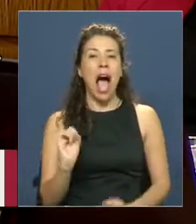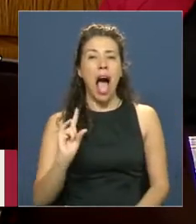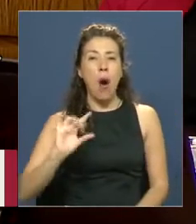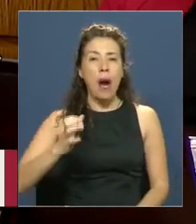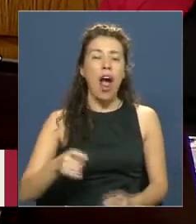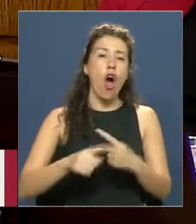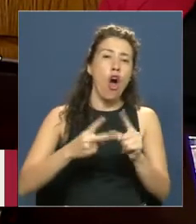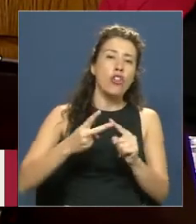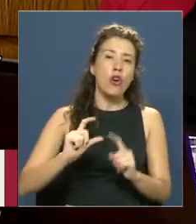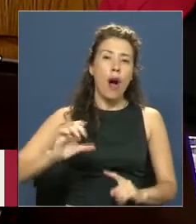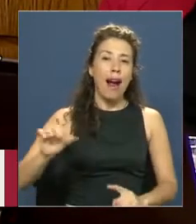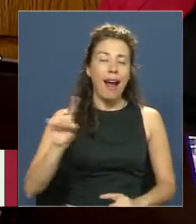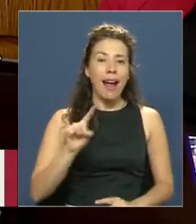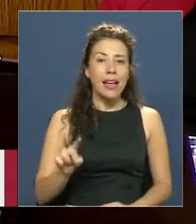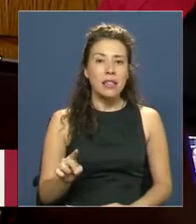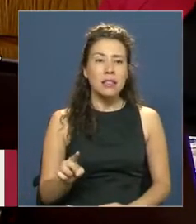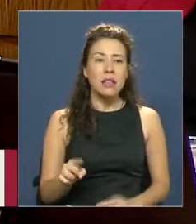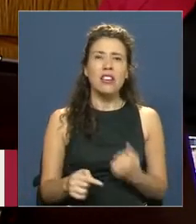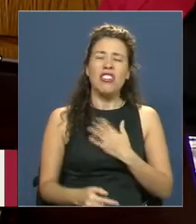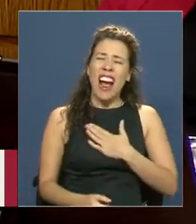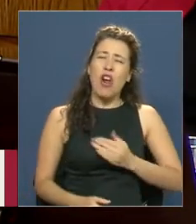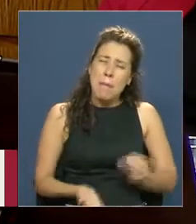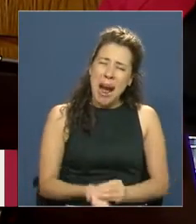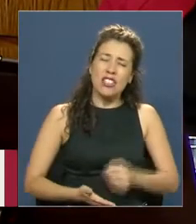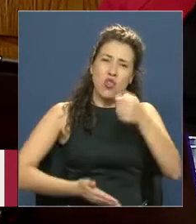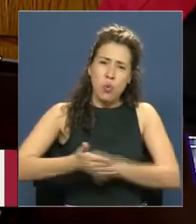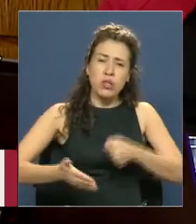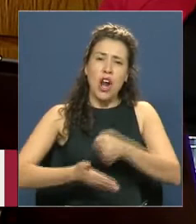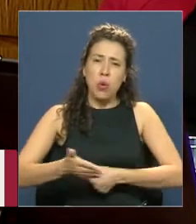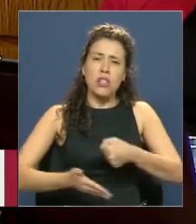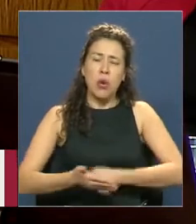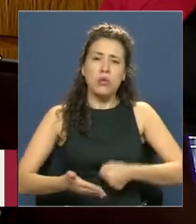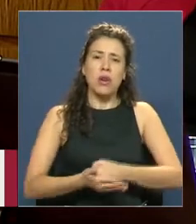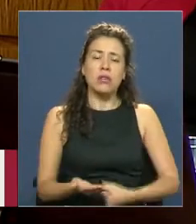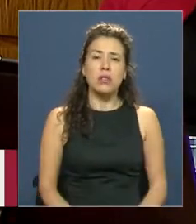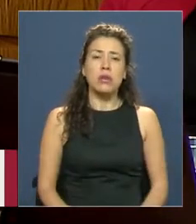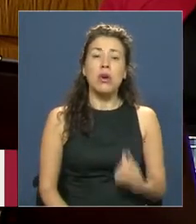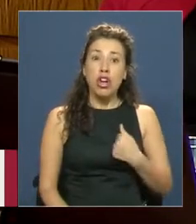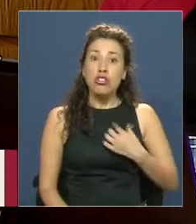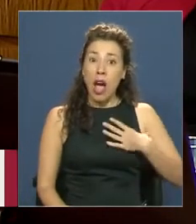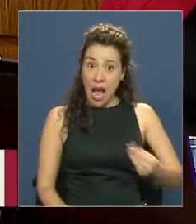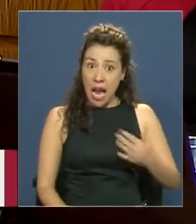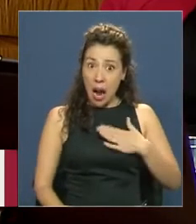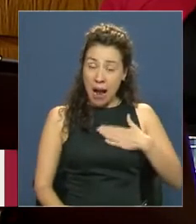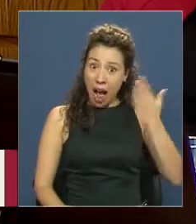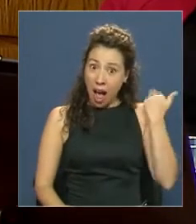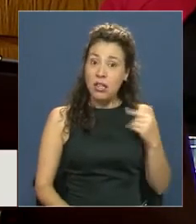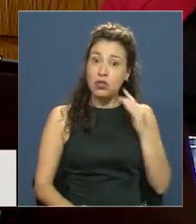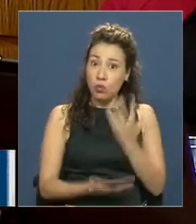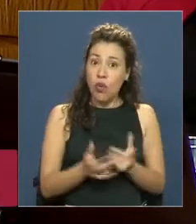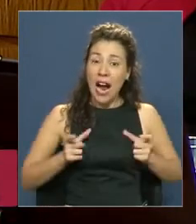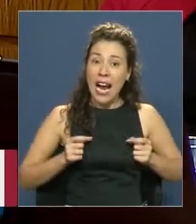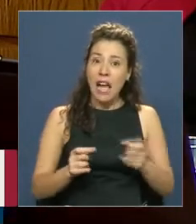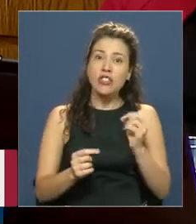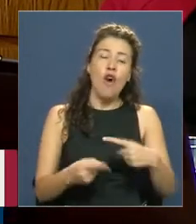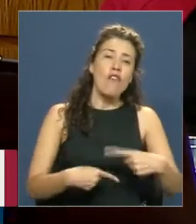GES, más ganas me dan de seguir luchando. Porque quien tuvo una hija con cáncer o quien tiene un pariente que ha tenido